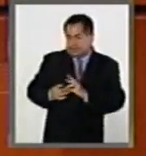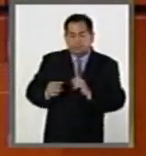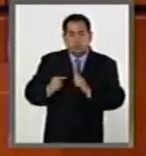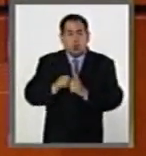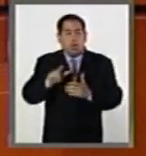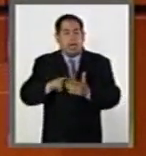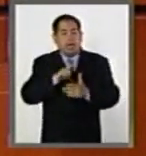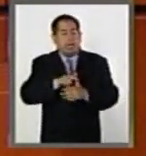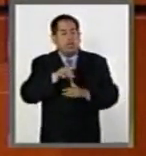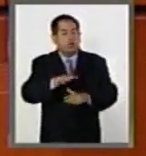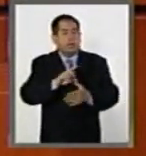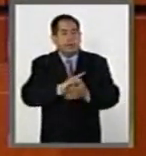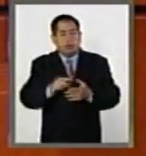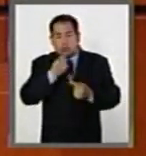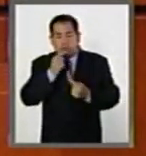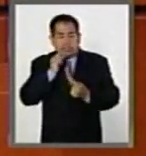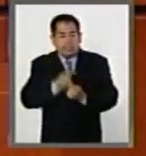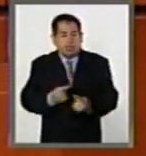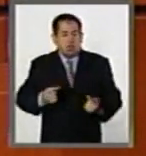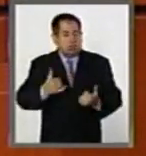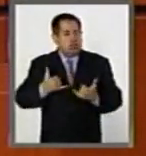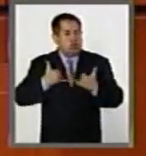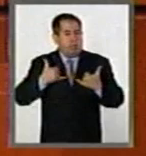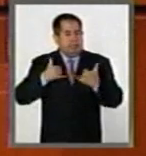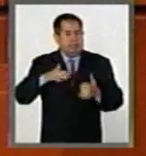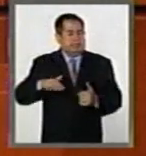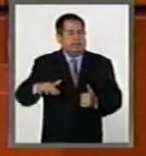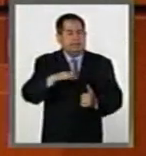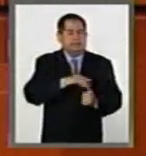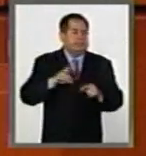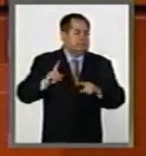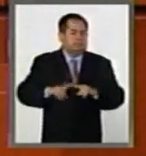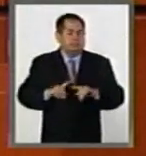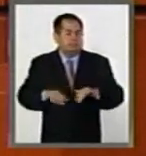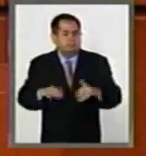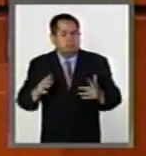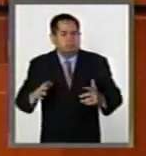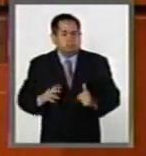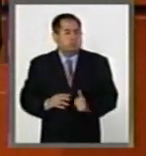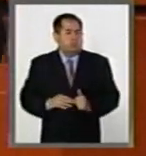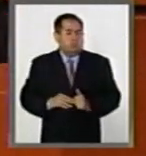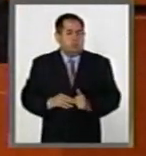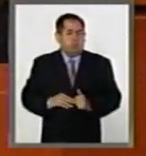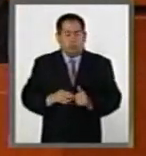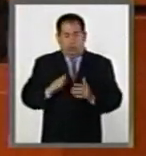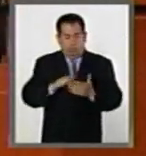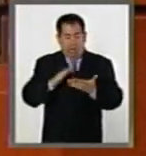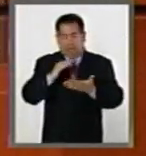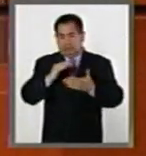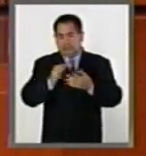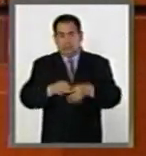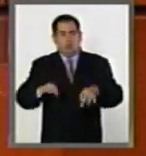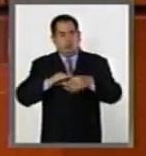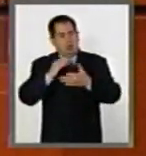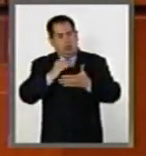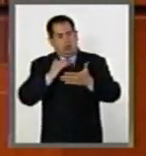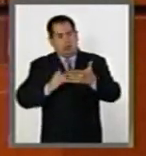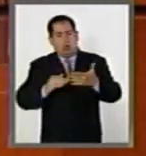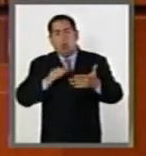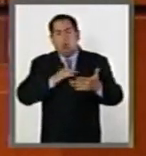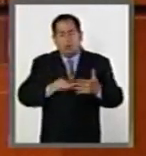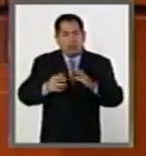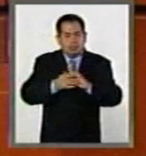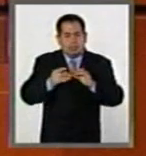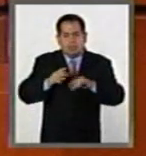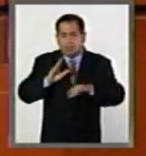Ley General de los Derechos de Niñas, Niños y Adolescentes, que tiene un preámbulo importante que nos permite